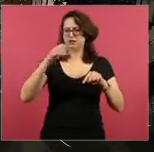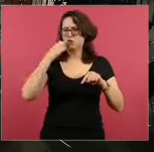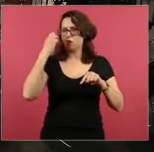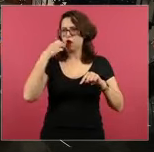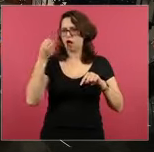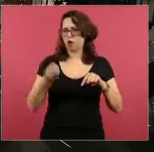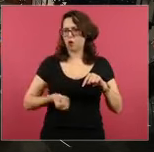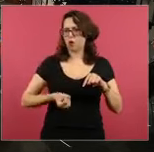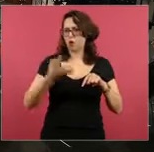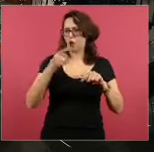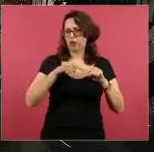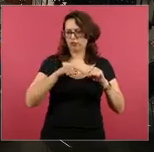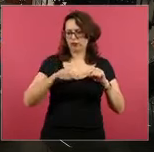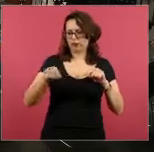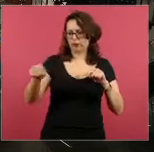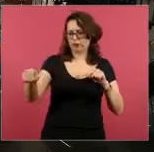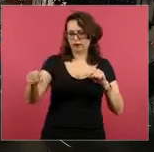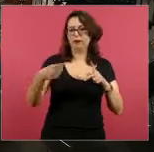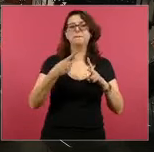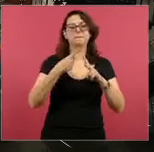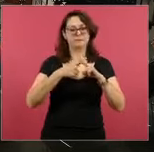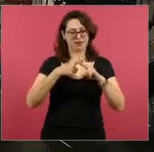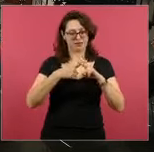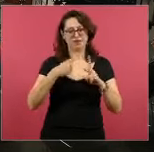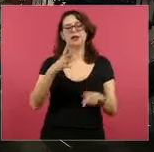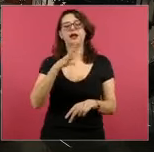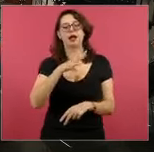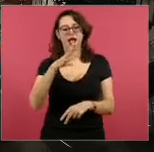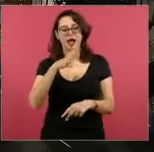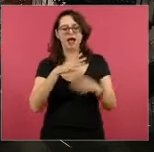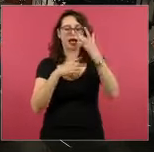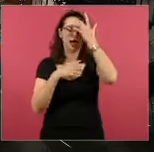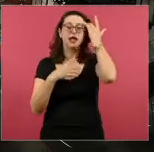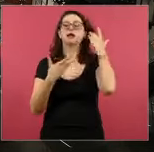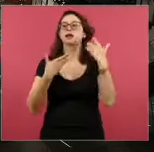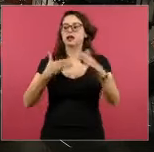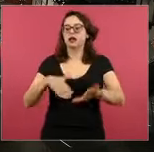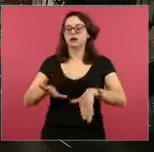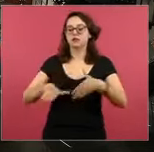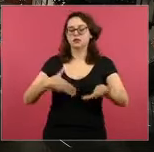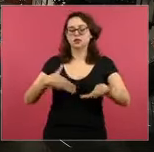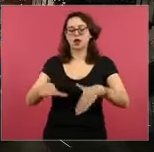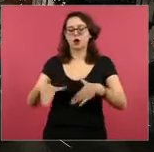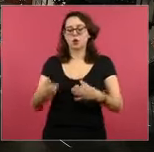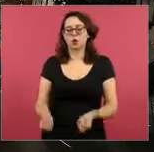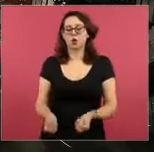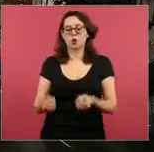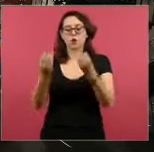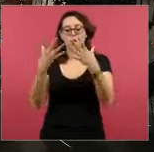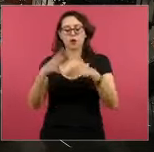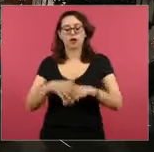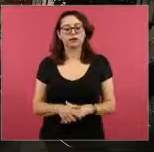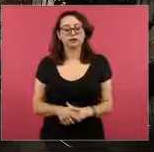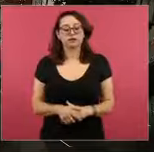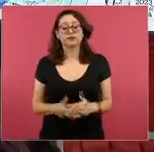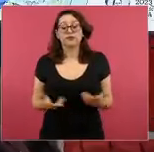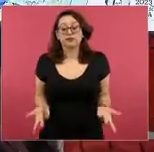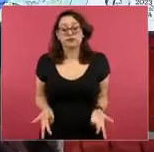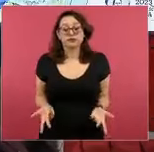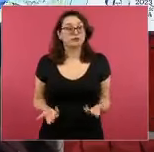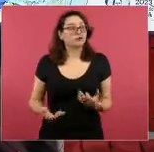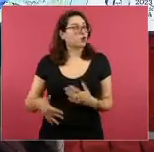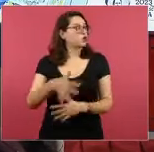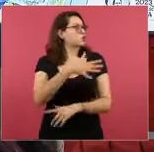educativo maneja las matemáticas en una situación contextualizada. El niño, desde que parte de su casa a la escuela, está realizando